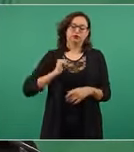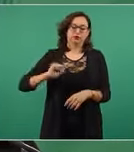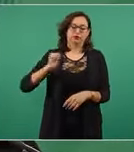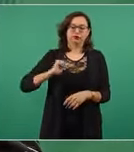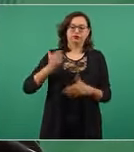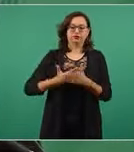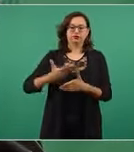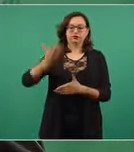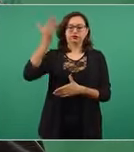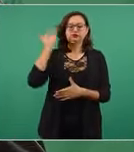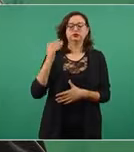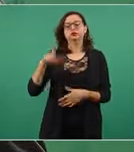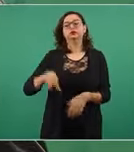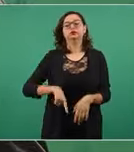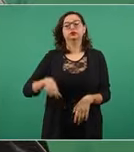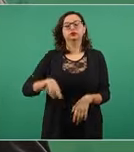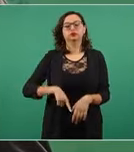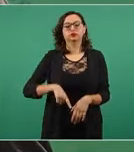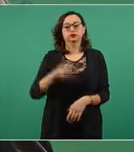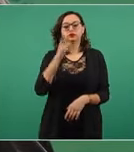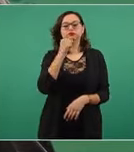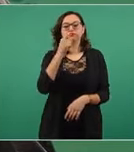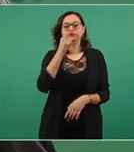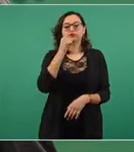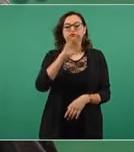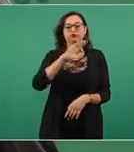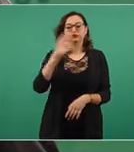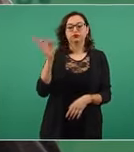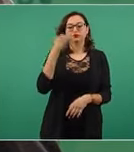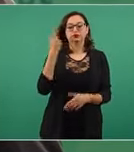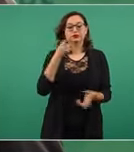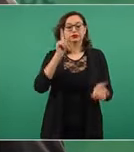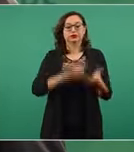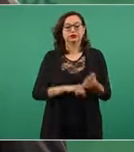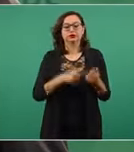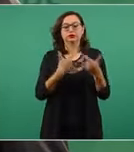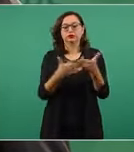la Policía Federal de Seguridad,